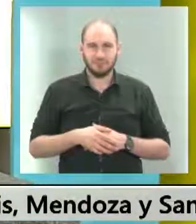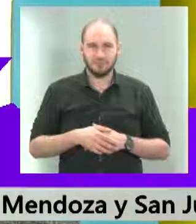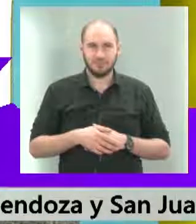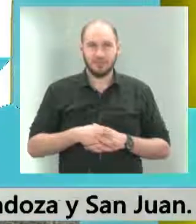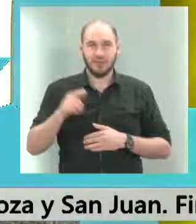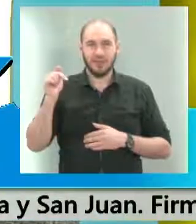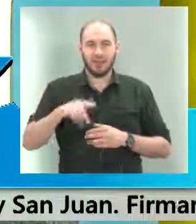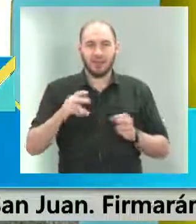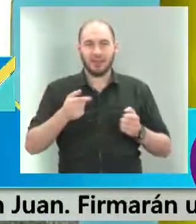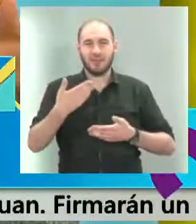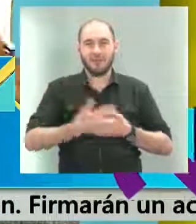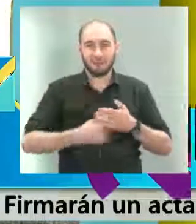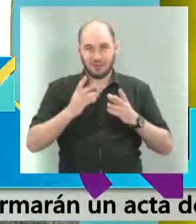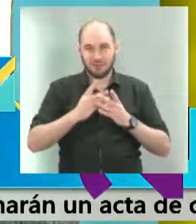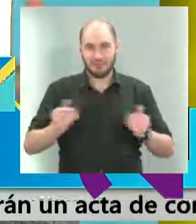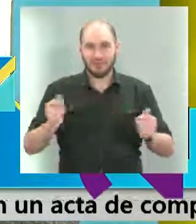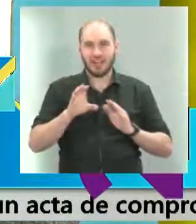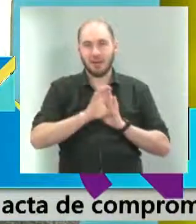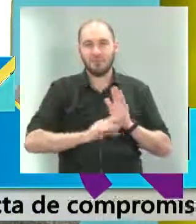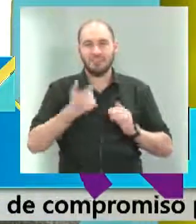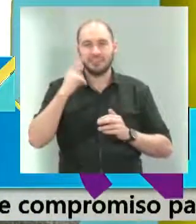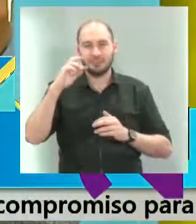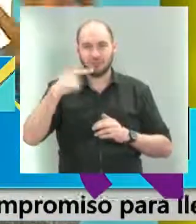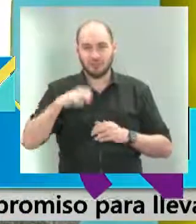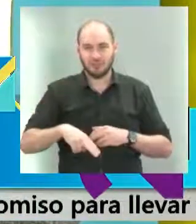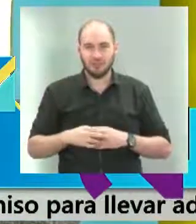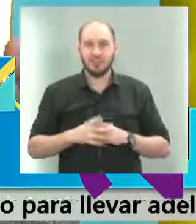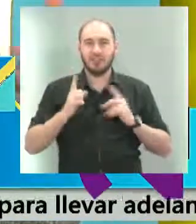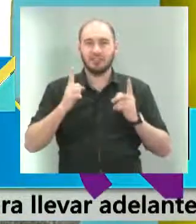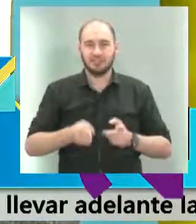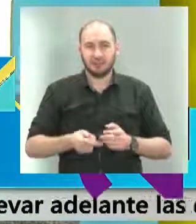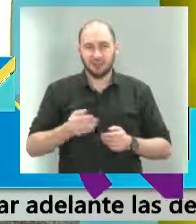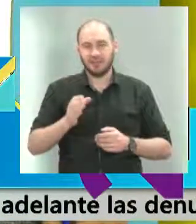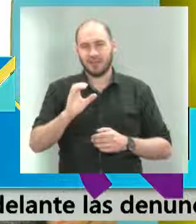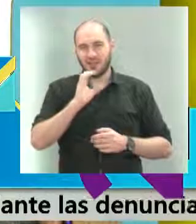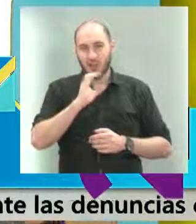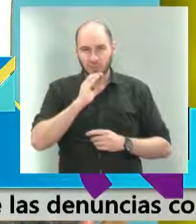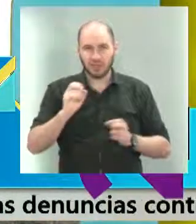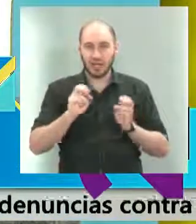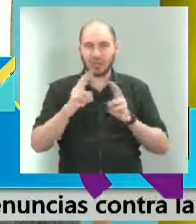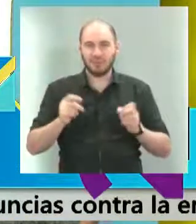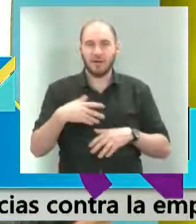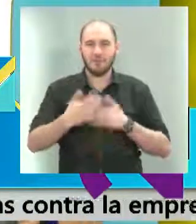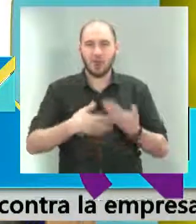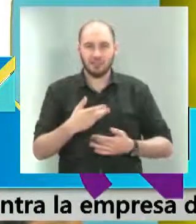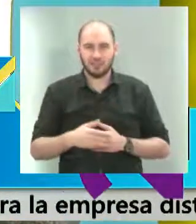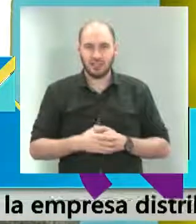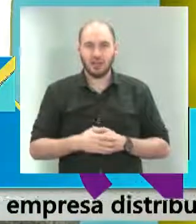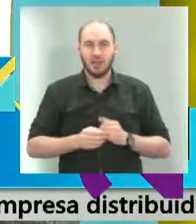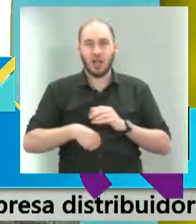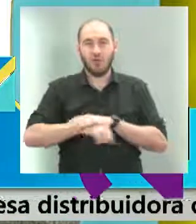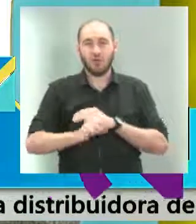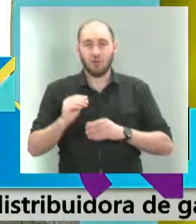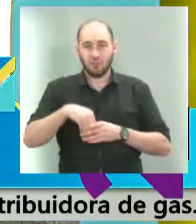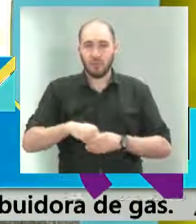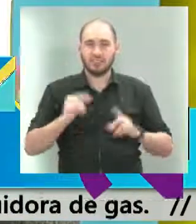Bueno, ahí teníamos el informe y para cerrar un capítulo de Los Simpsons donde también se hace una parodia acerca de lo que es la violencia en el fútbol